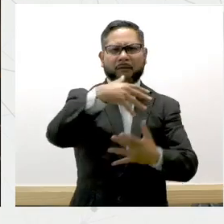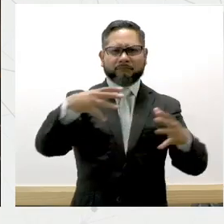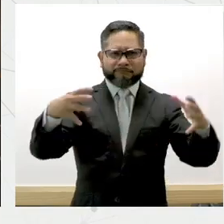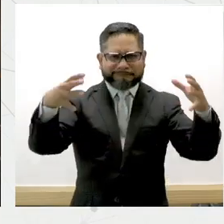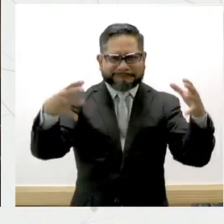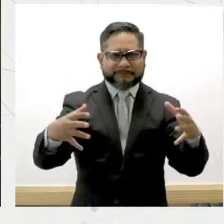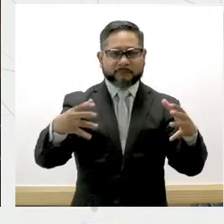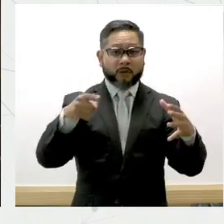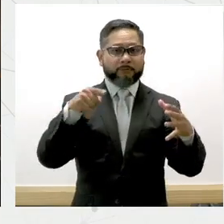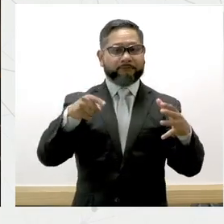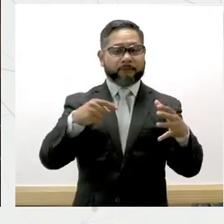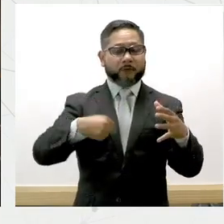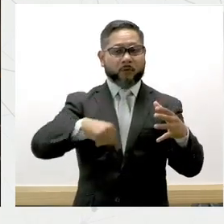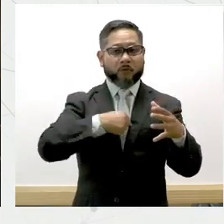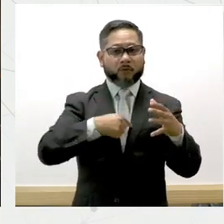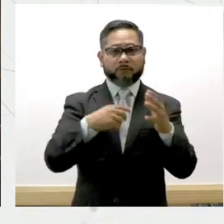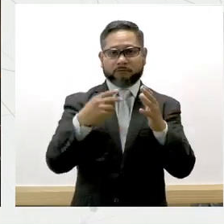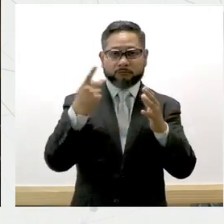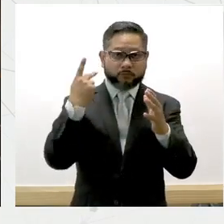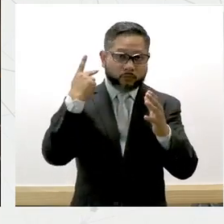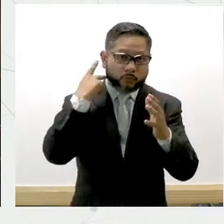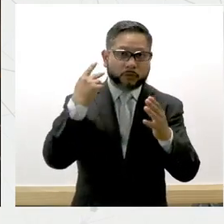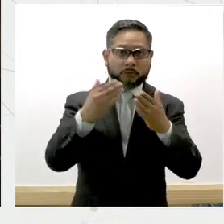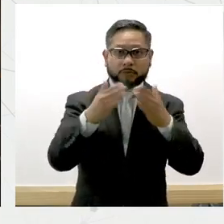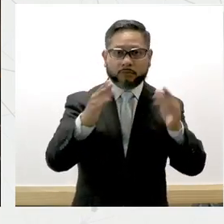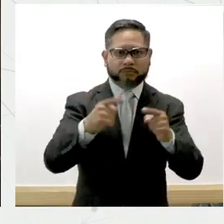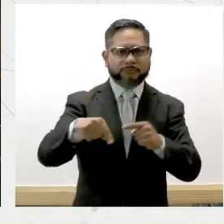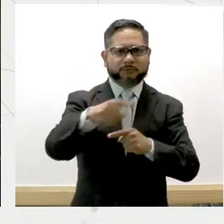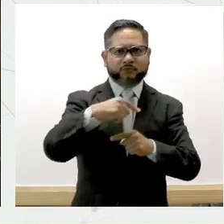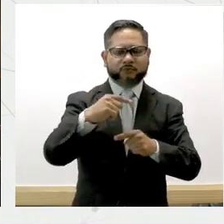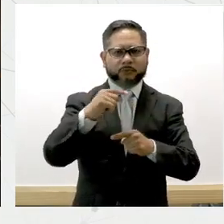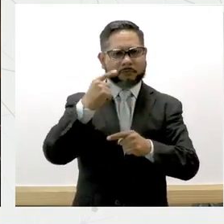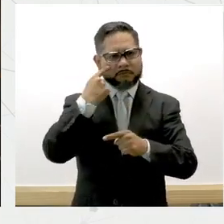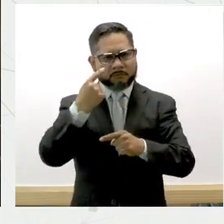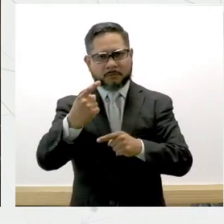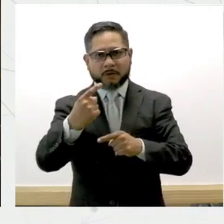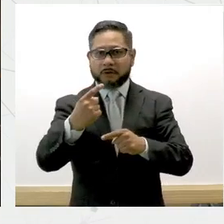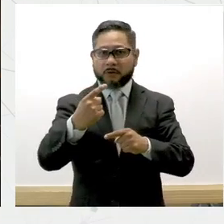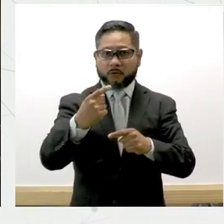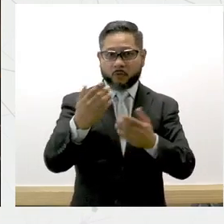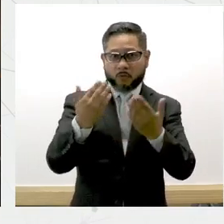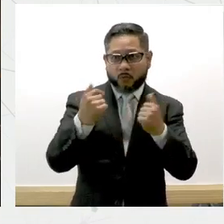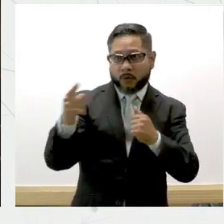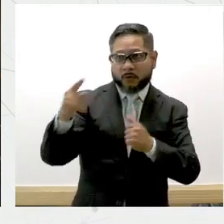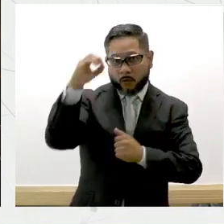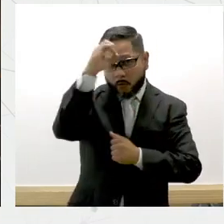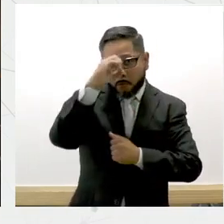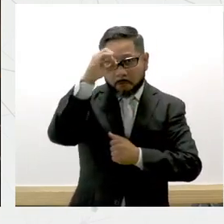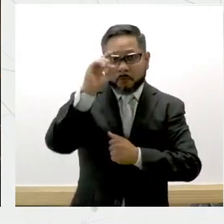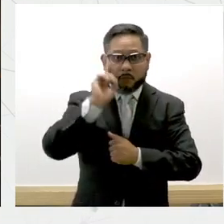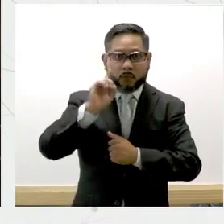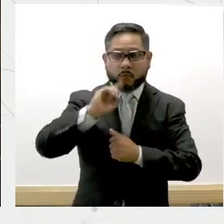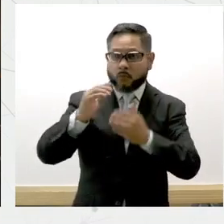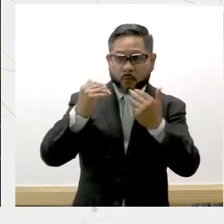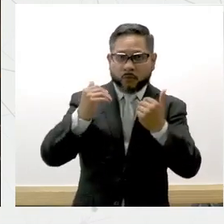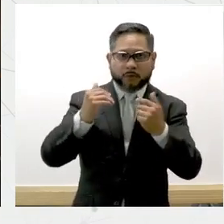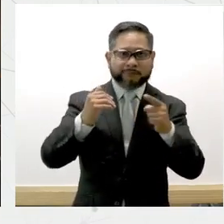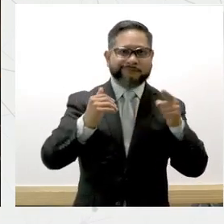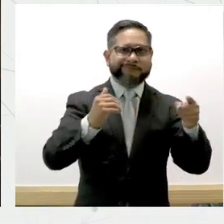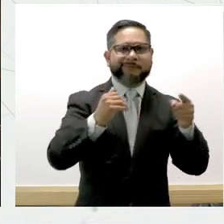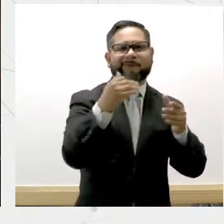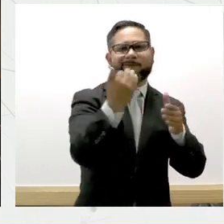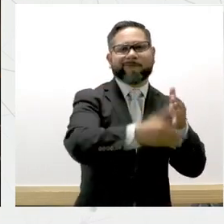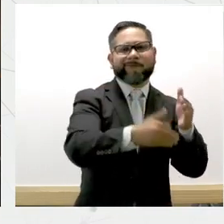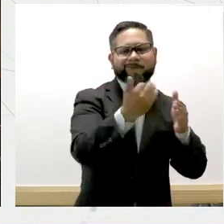políticas públicas, de decisiones en las que falte nuestra mirada, faltará la mirada de la mitad de la sociedad, con lo cual estará incompleta y